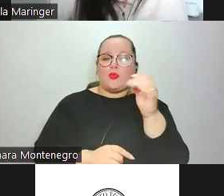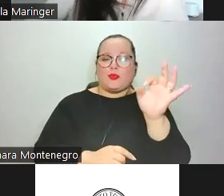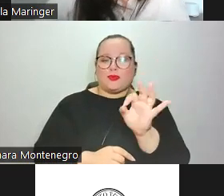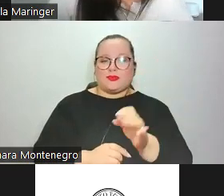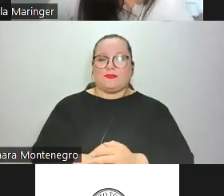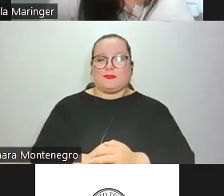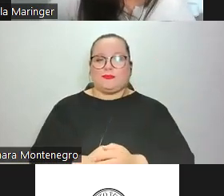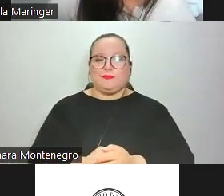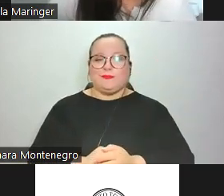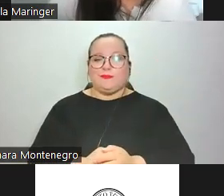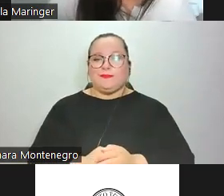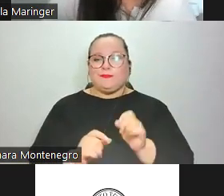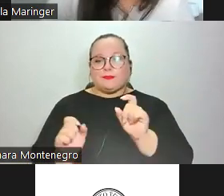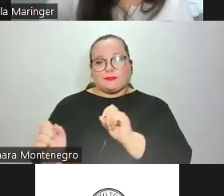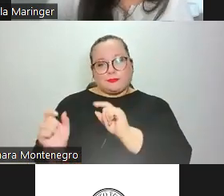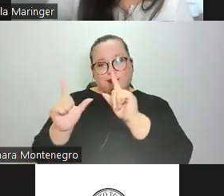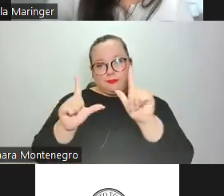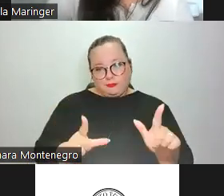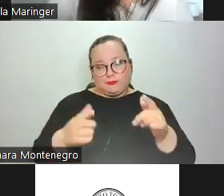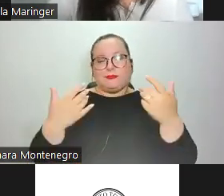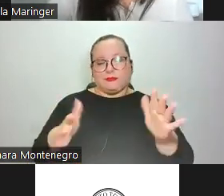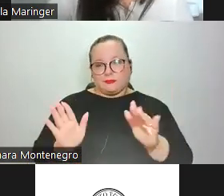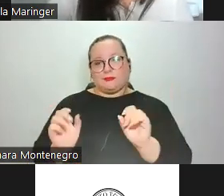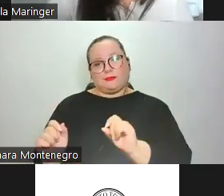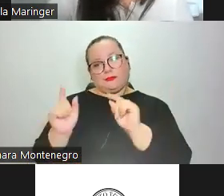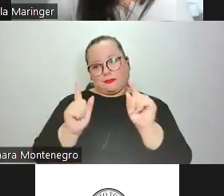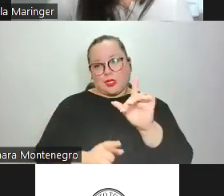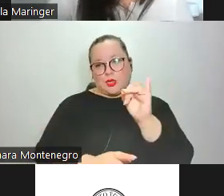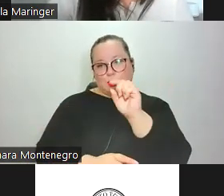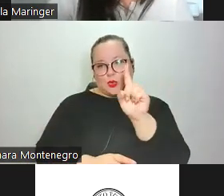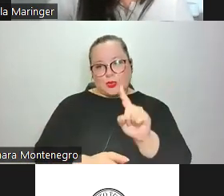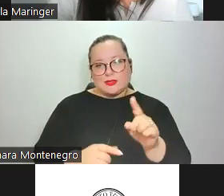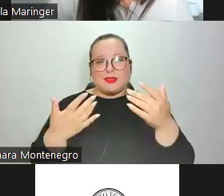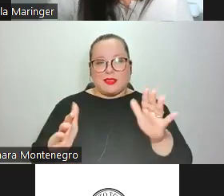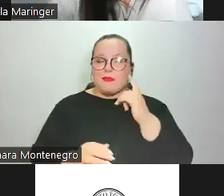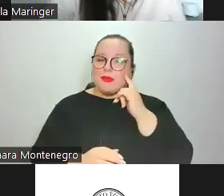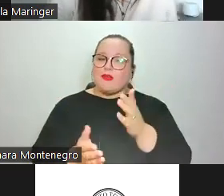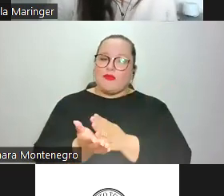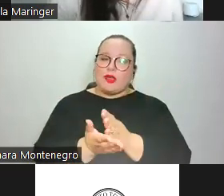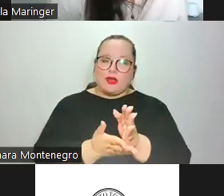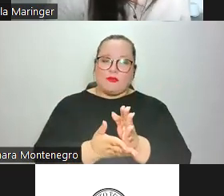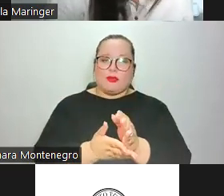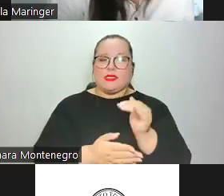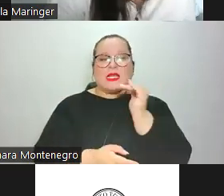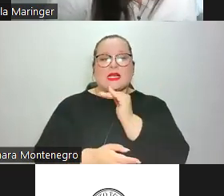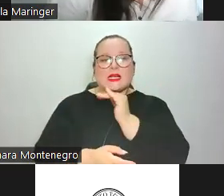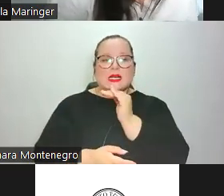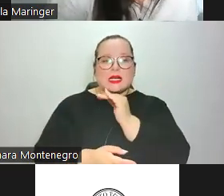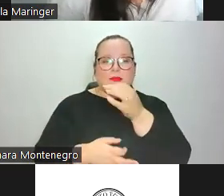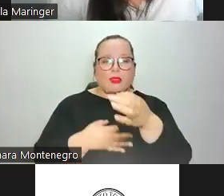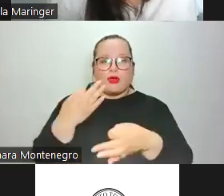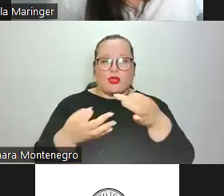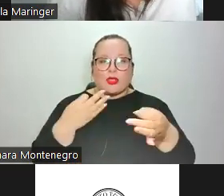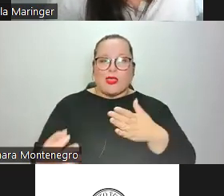vamos a hacer una mini presentación ya. Nos presentó súper bien Luis. Voy a partir yo, pero muy rápido, contándole un poquito de